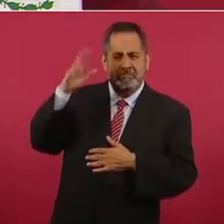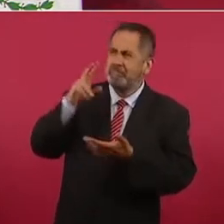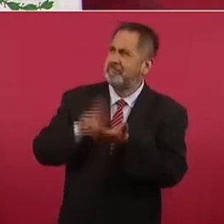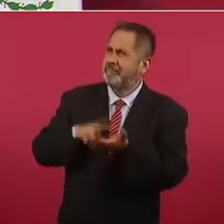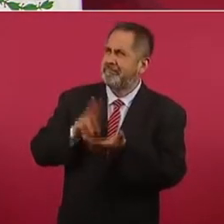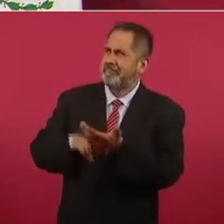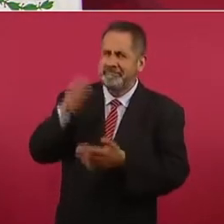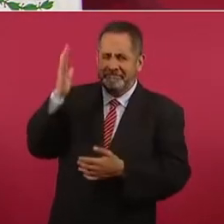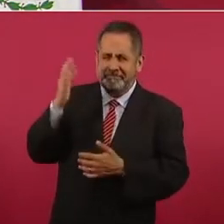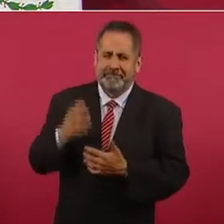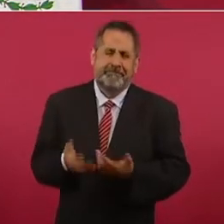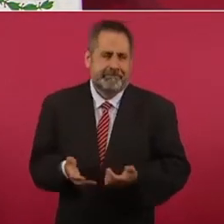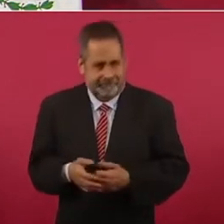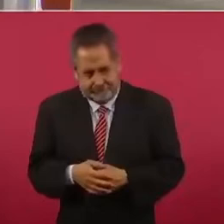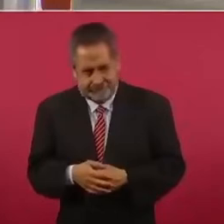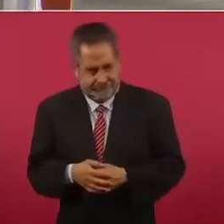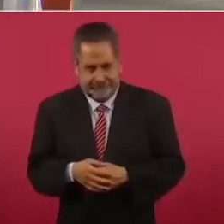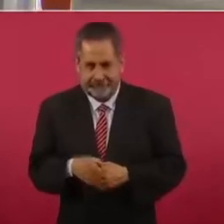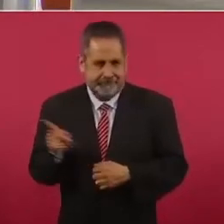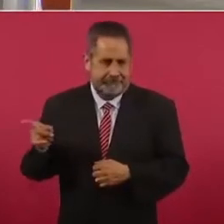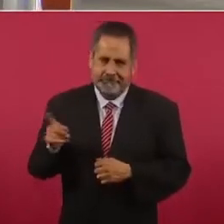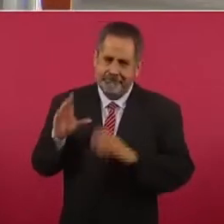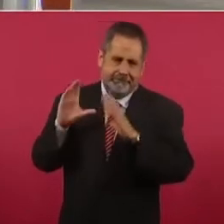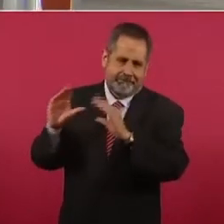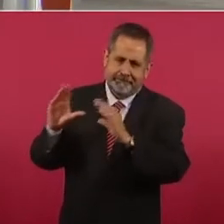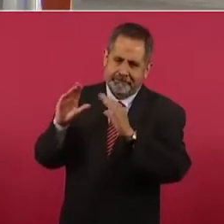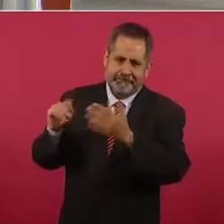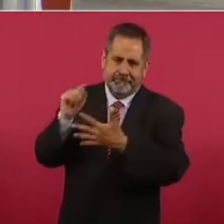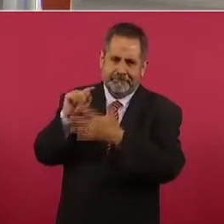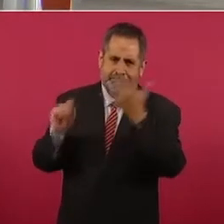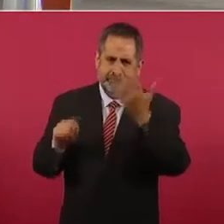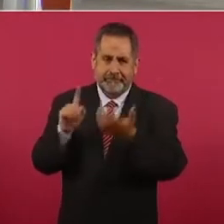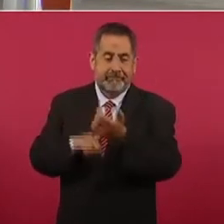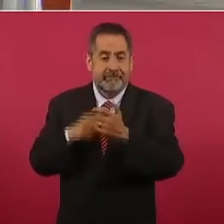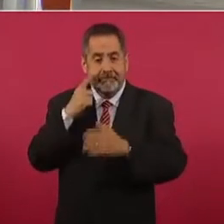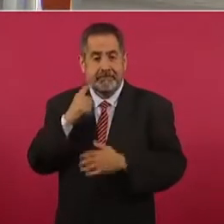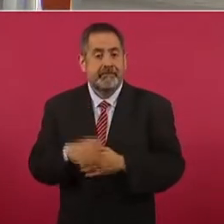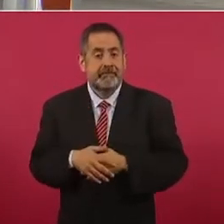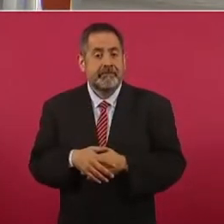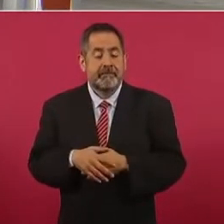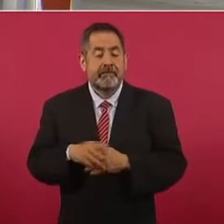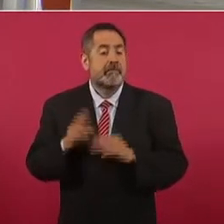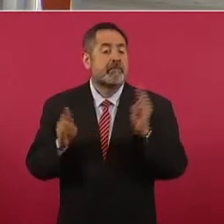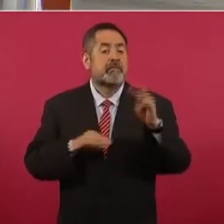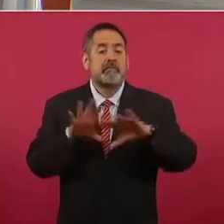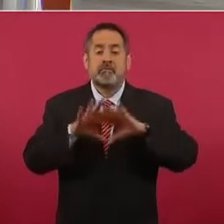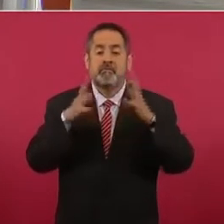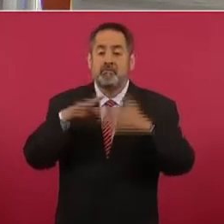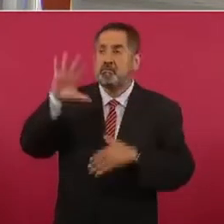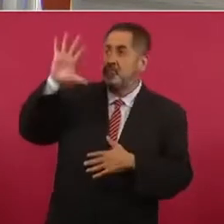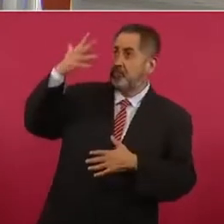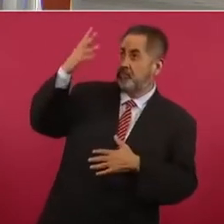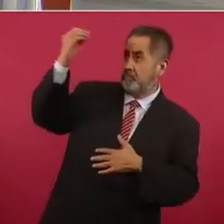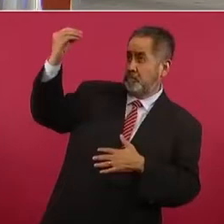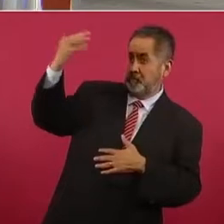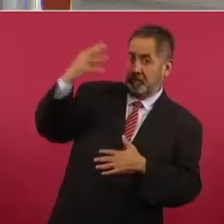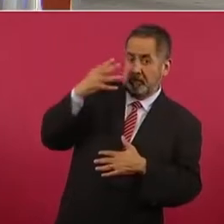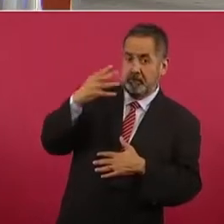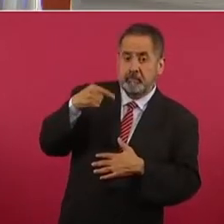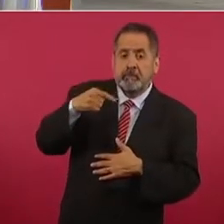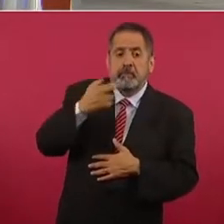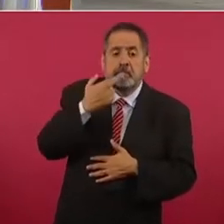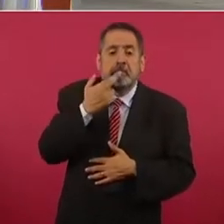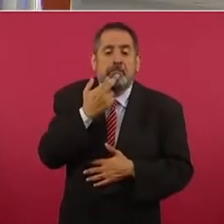valor? Es que no le han enseñado este mapa. La radiación solar en México es una de las mejores